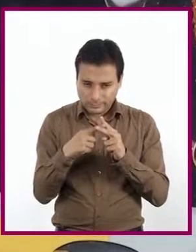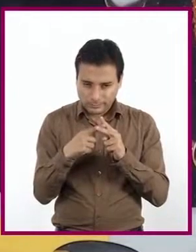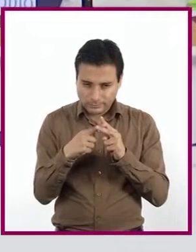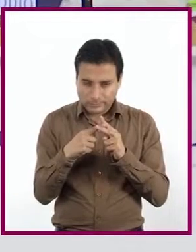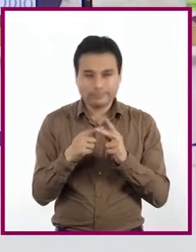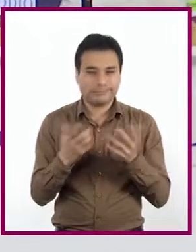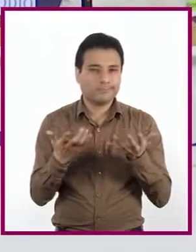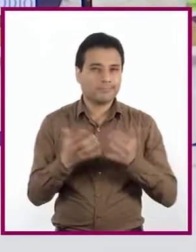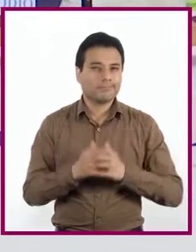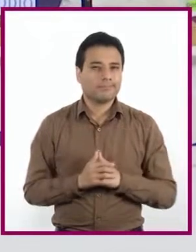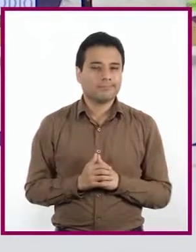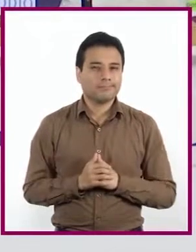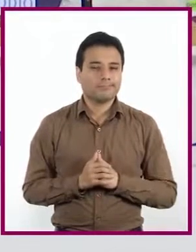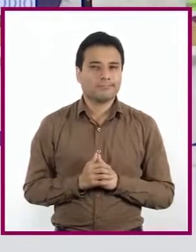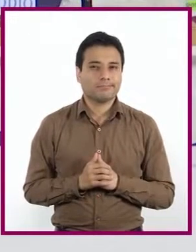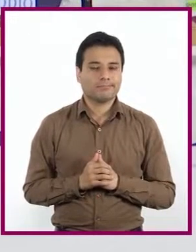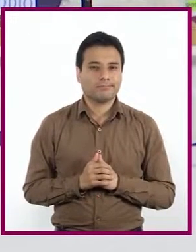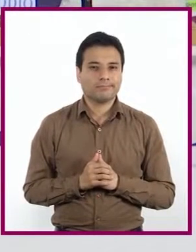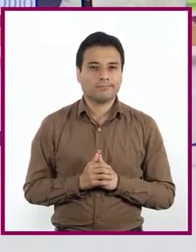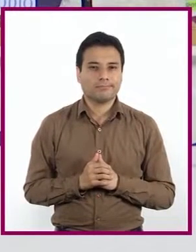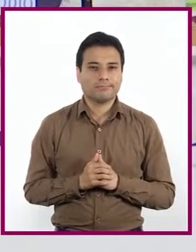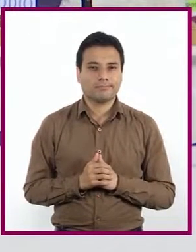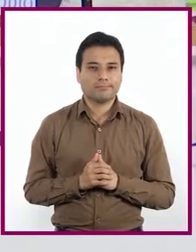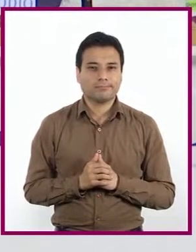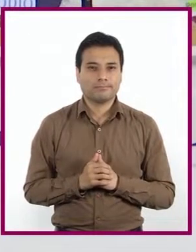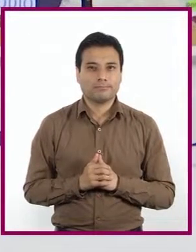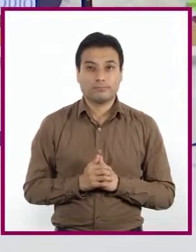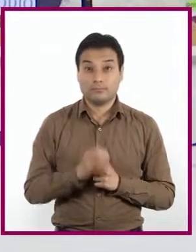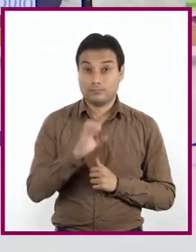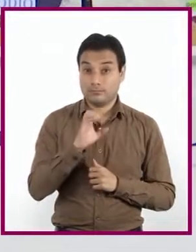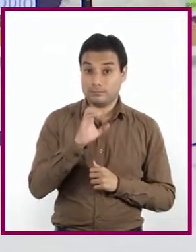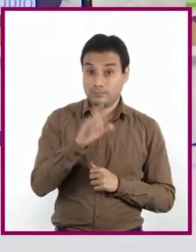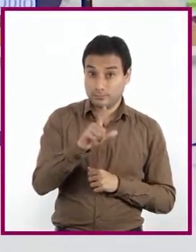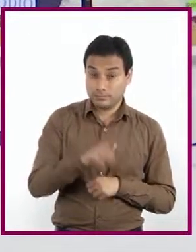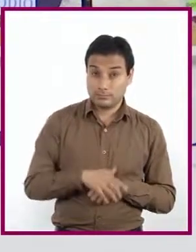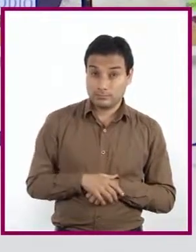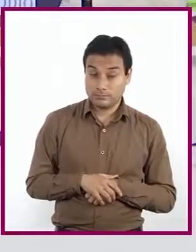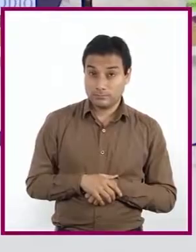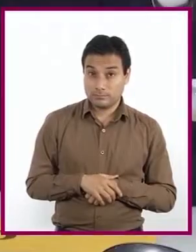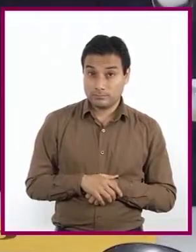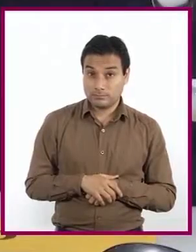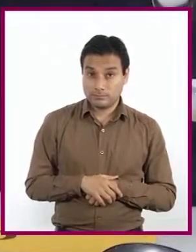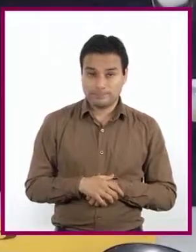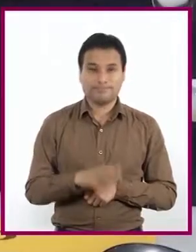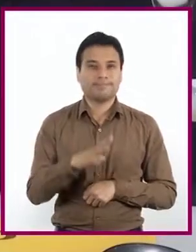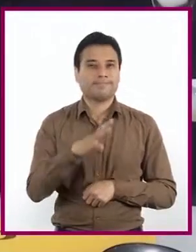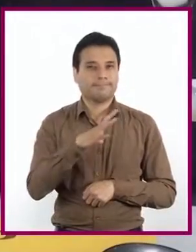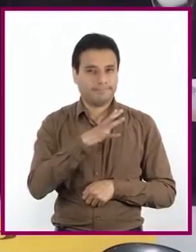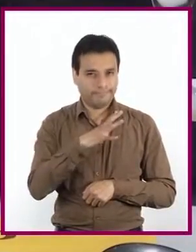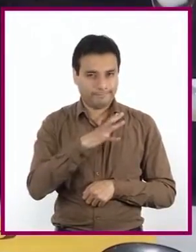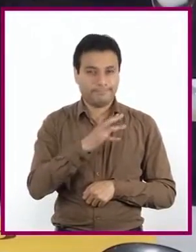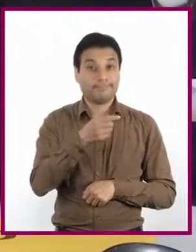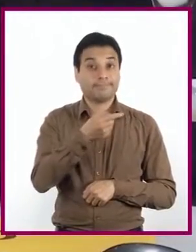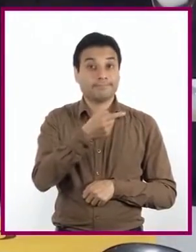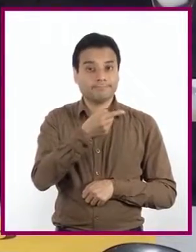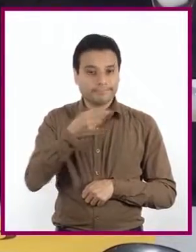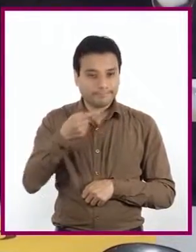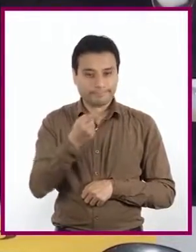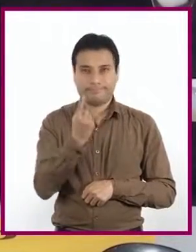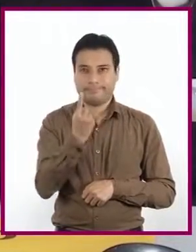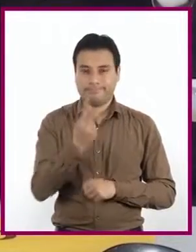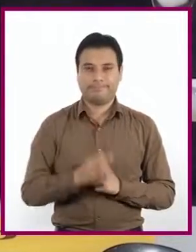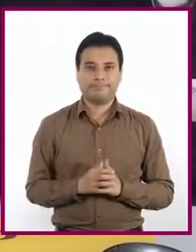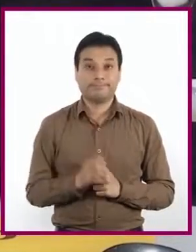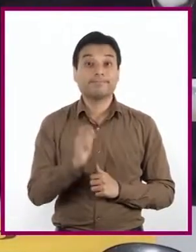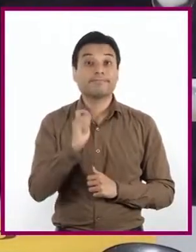entonces vemos que el cloro adquiere una carga de -1, convirtiéndose